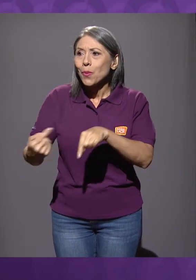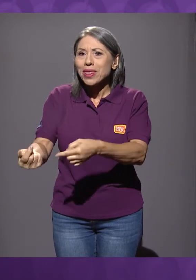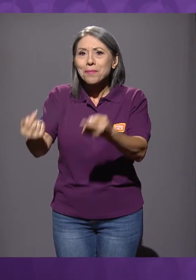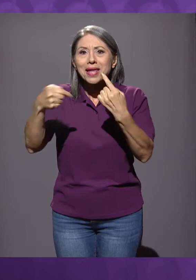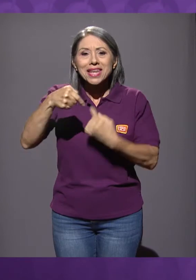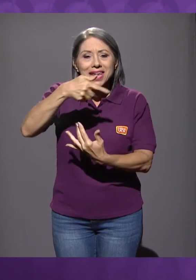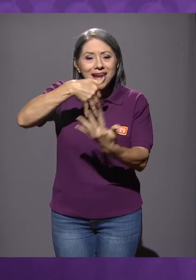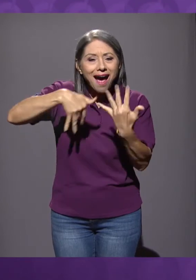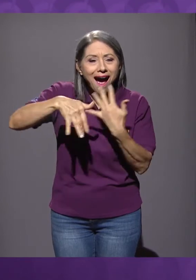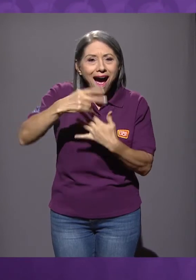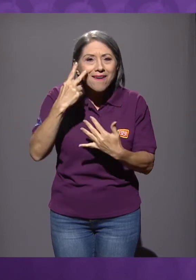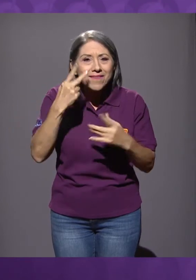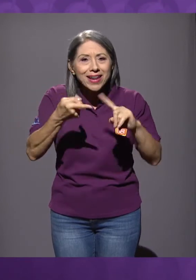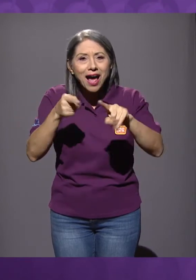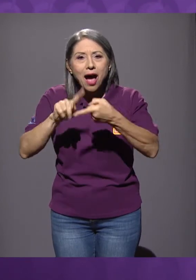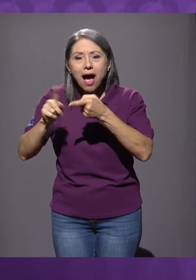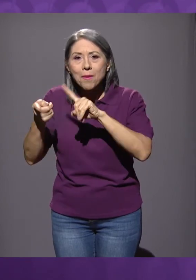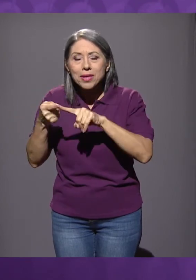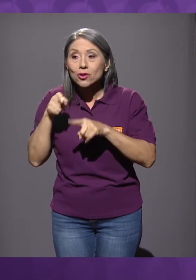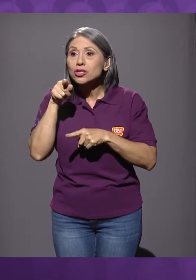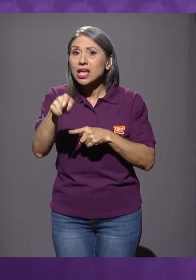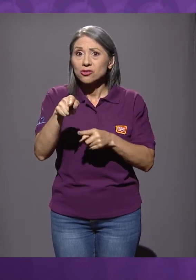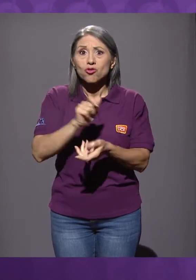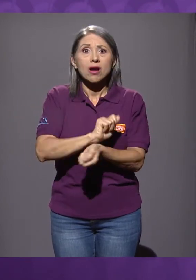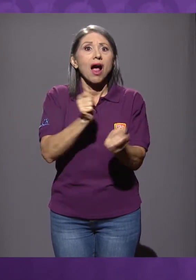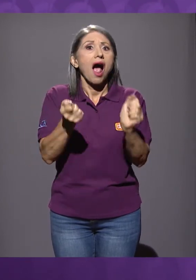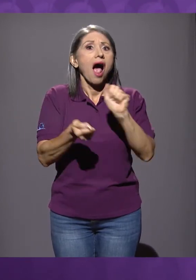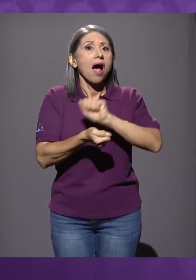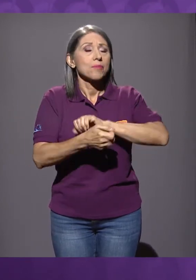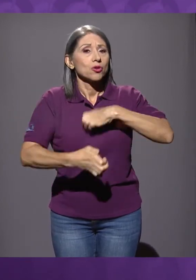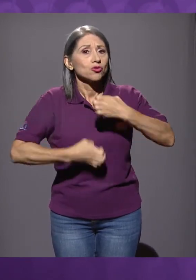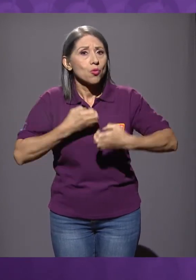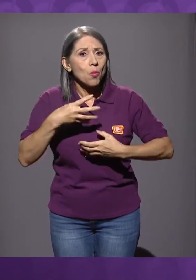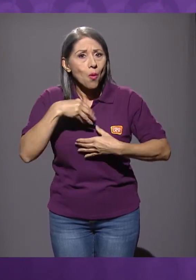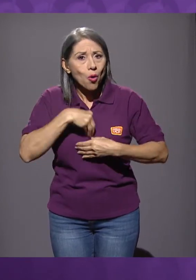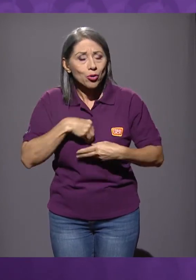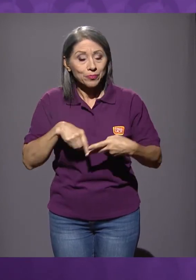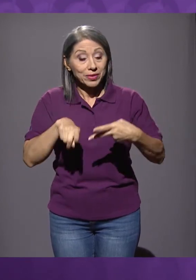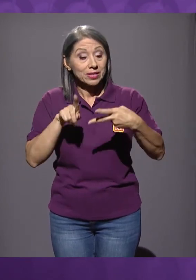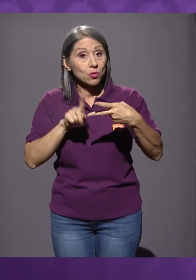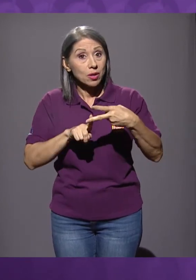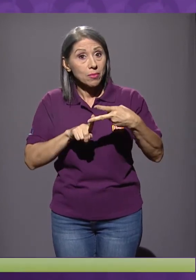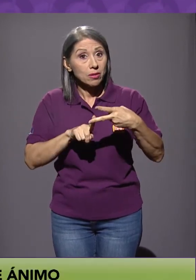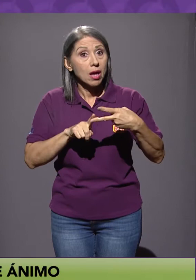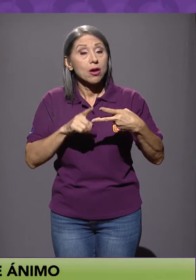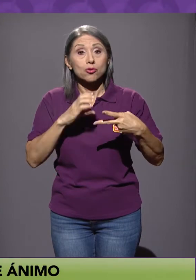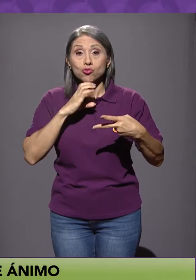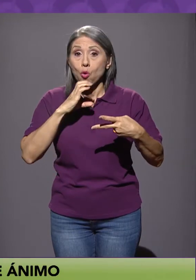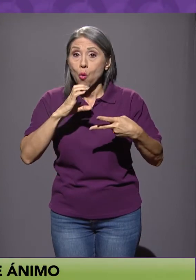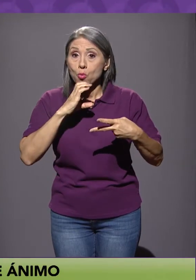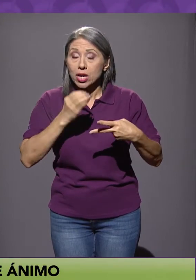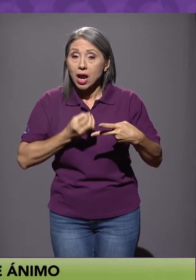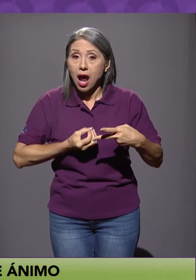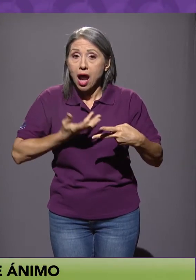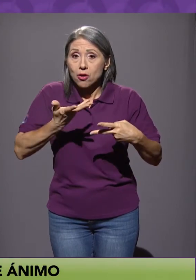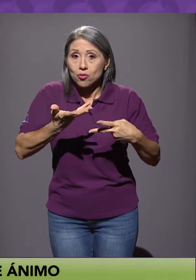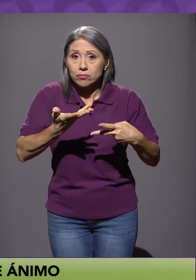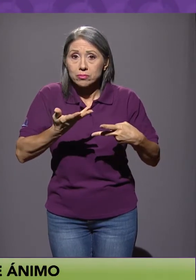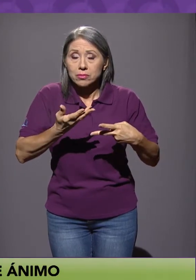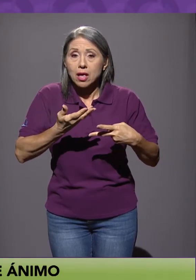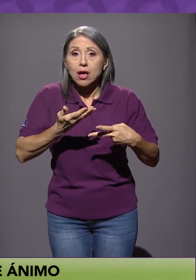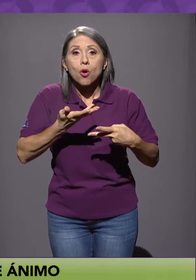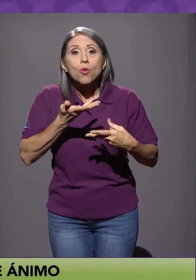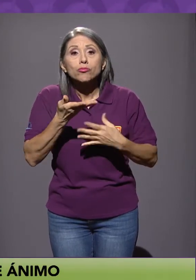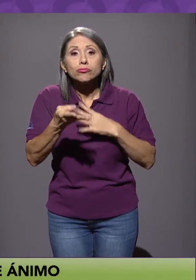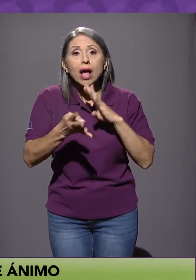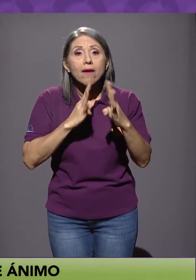venir a ver a sus amigos, entonces esto provoca cambios de humor. La segunda cosa es comunicar con a las familias o a